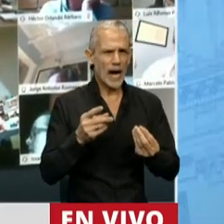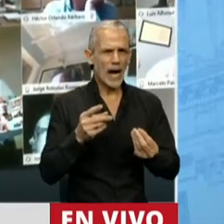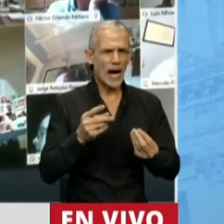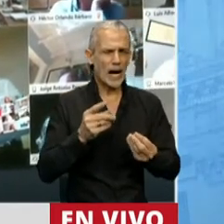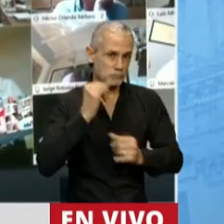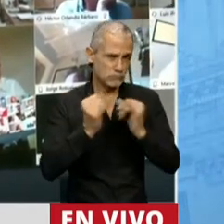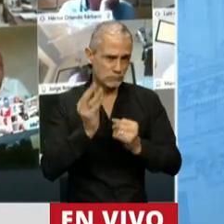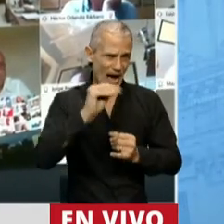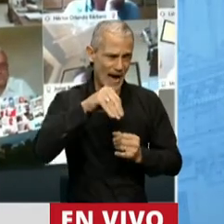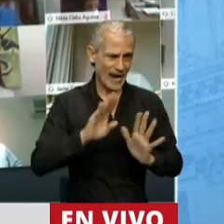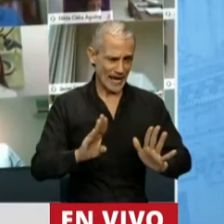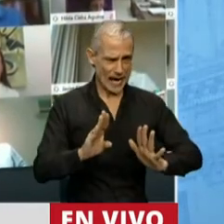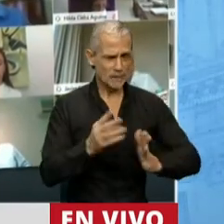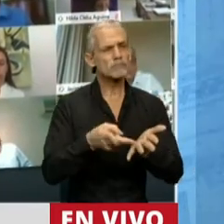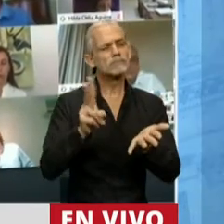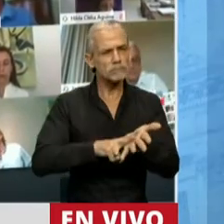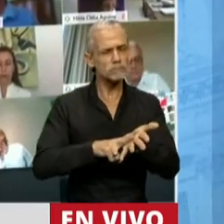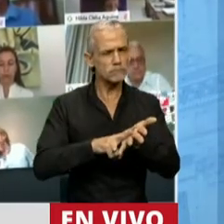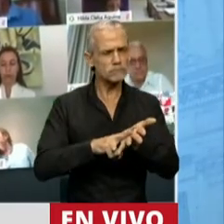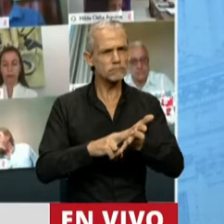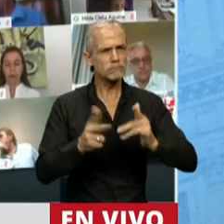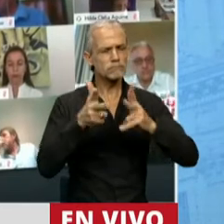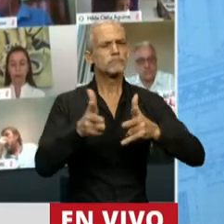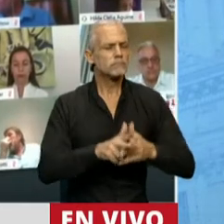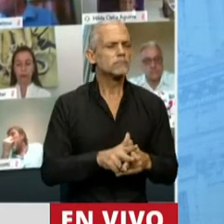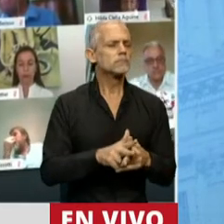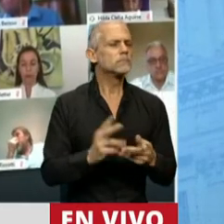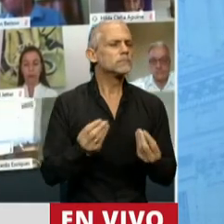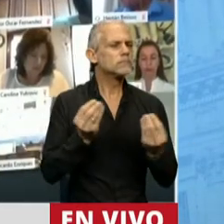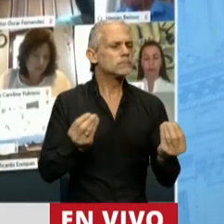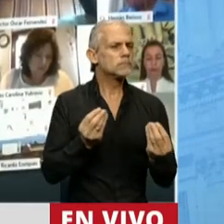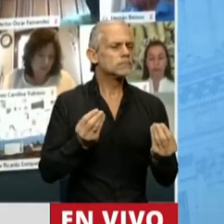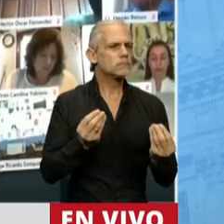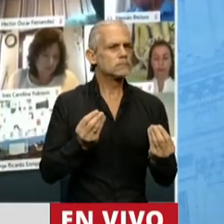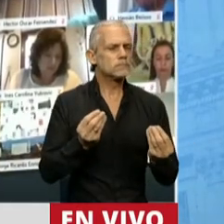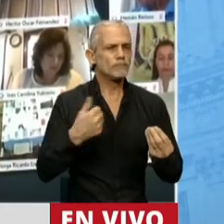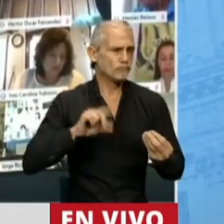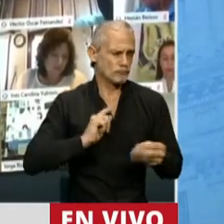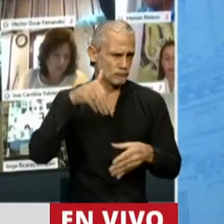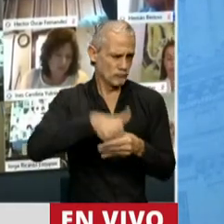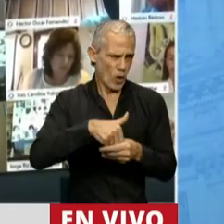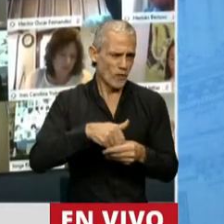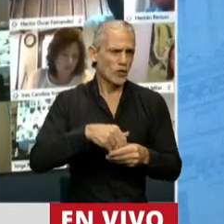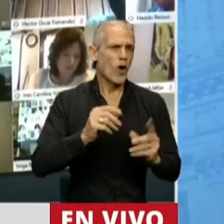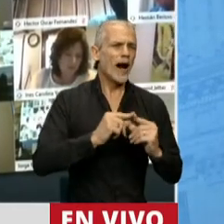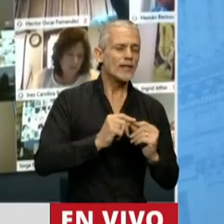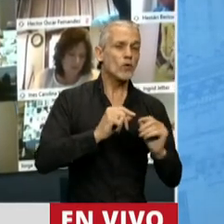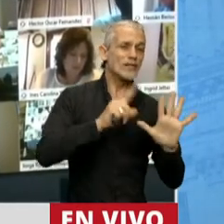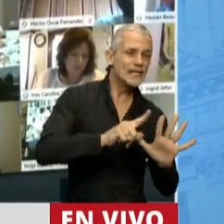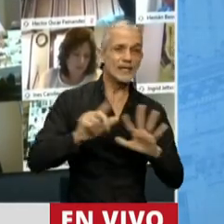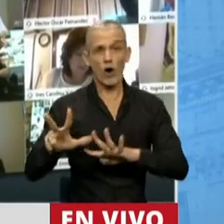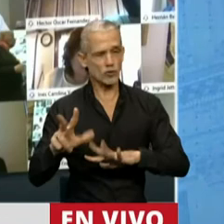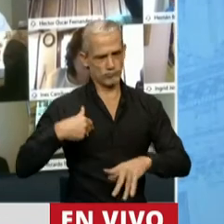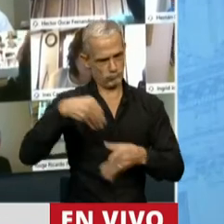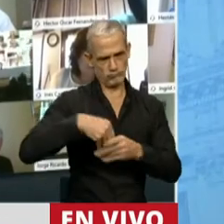y reiterar que en particular no vamos a acompañar los artículos 7 y 8 como